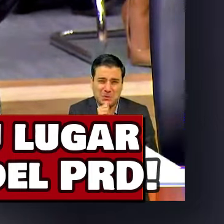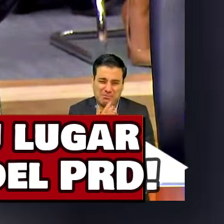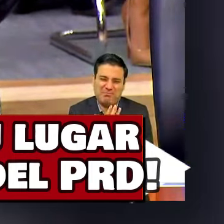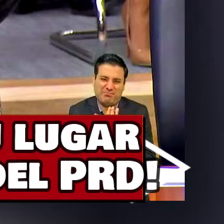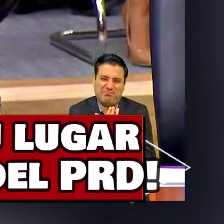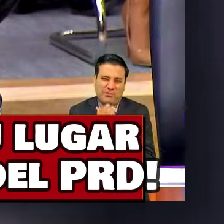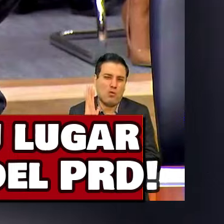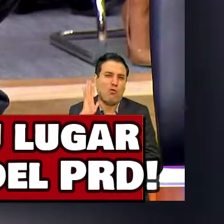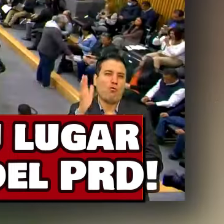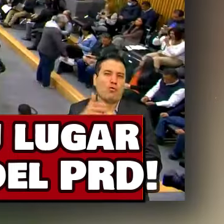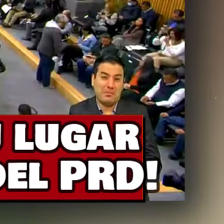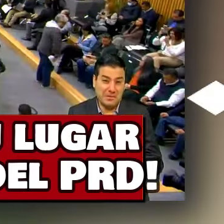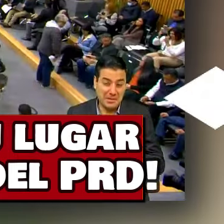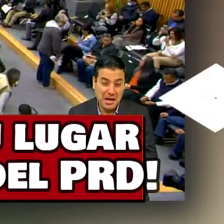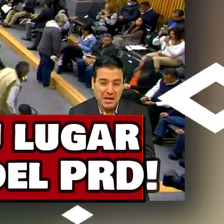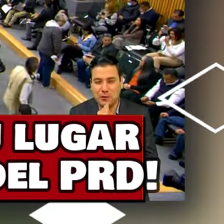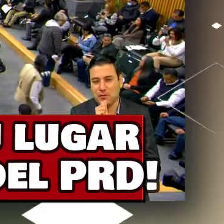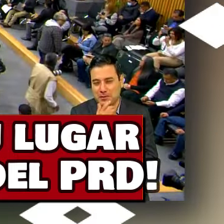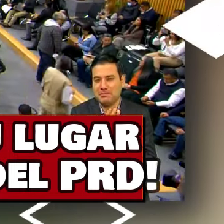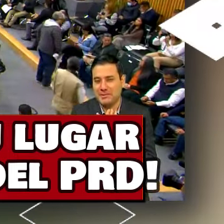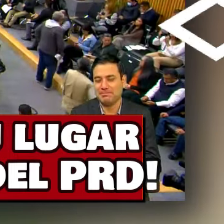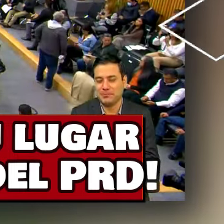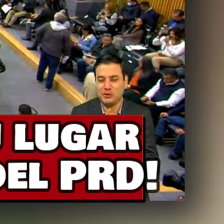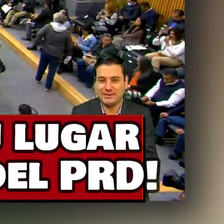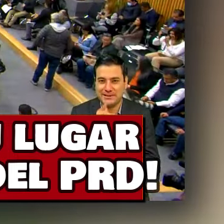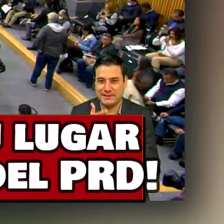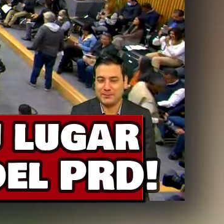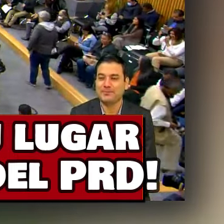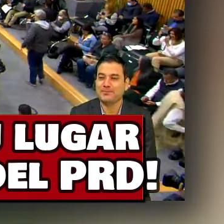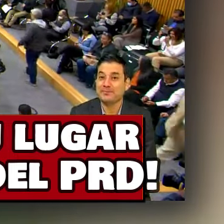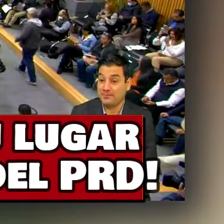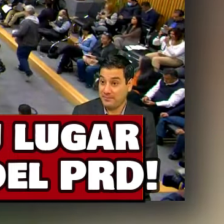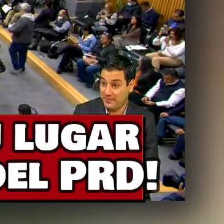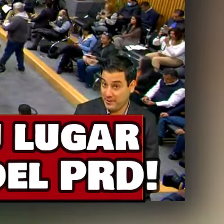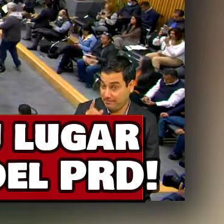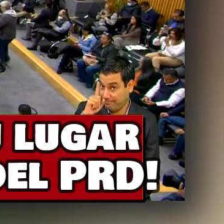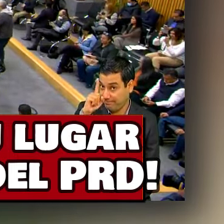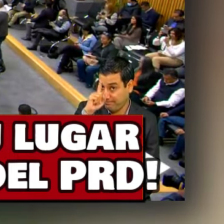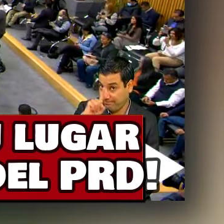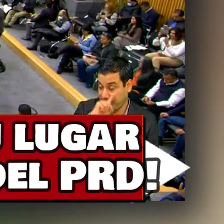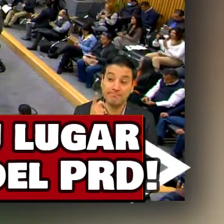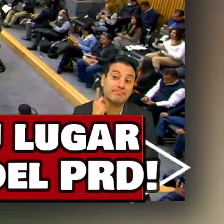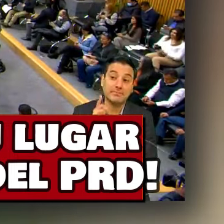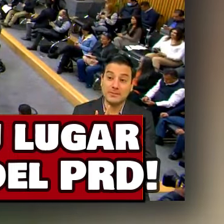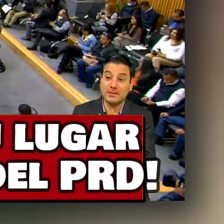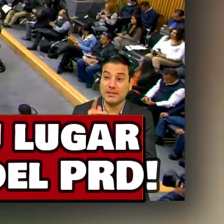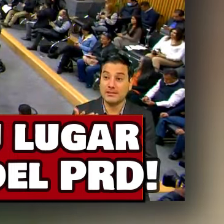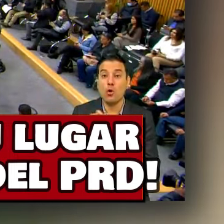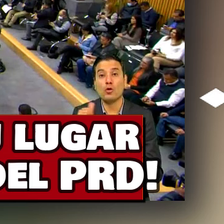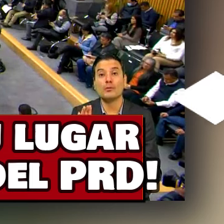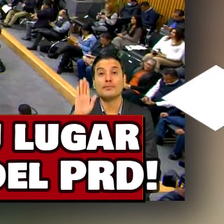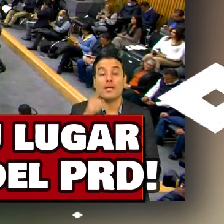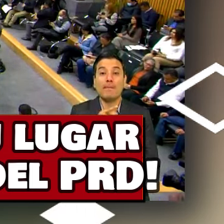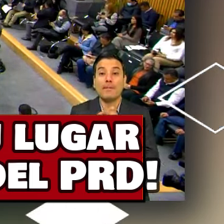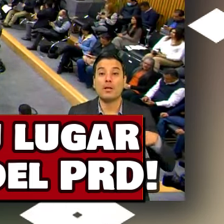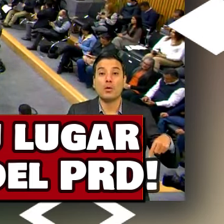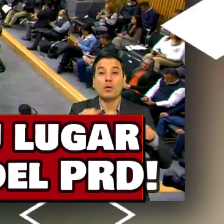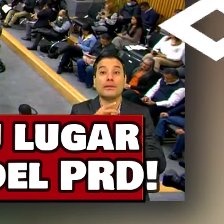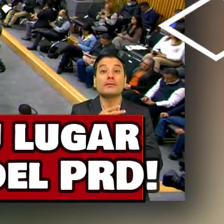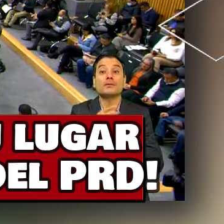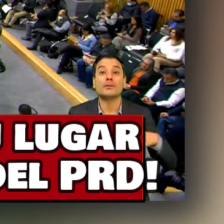nuestra patria. Muchas gracias. Gracias, señor consejero del Poder Legislativo. ¿Alguien más en primera ronda? ¿En segunda